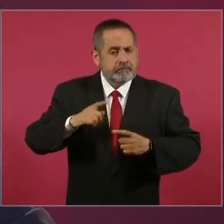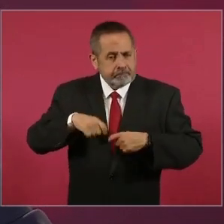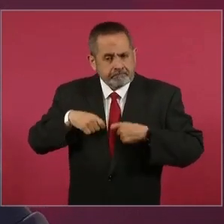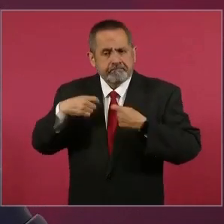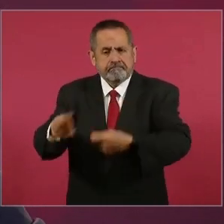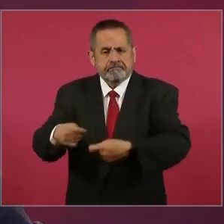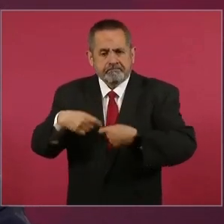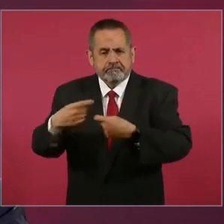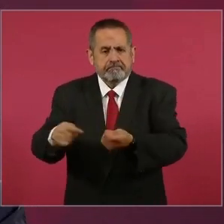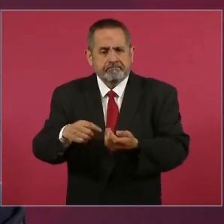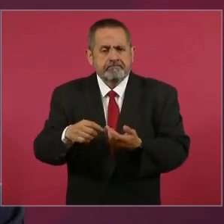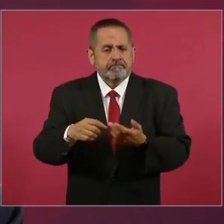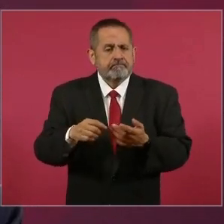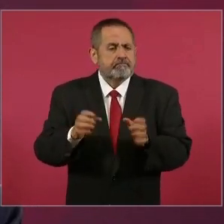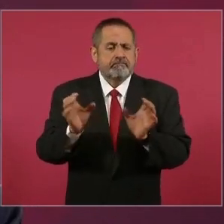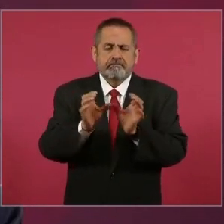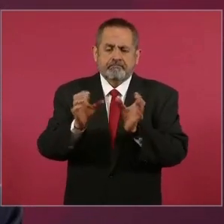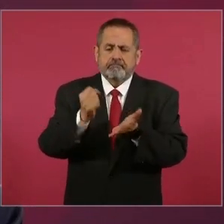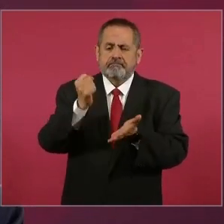un